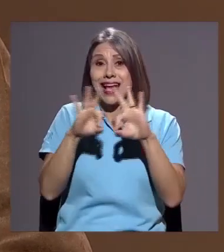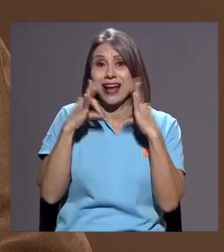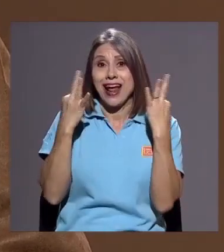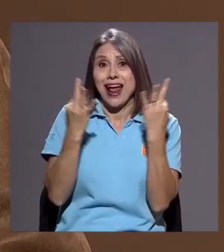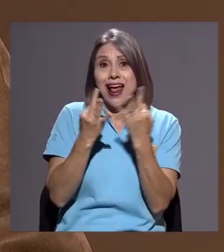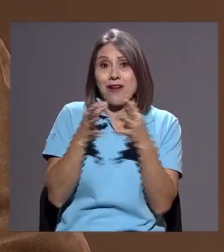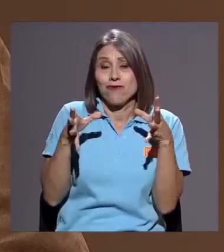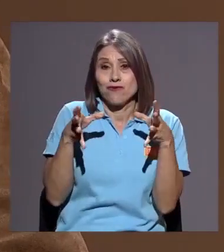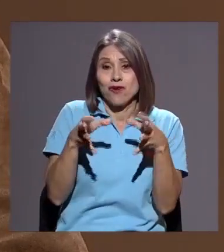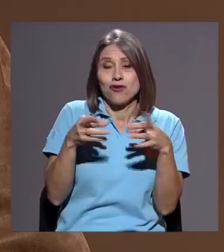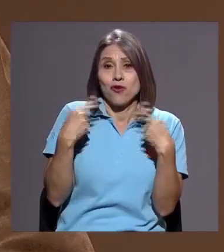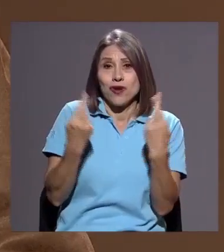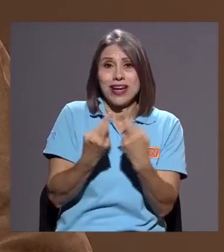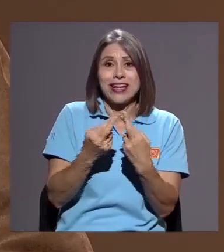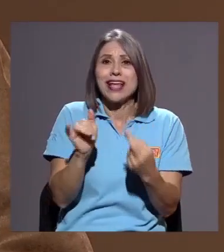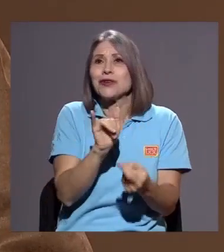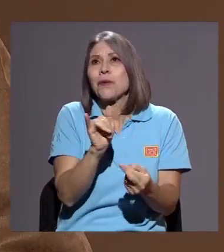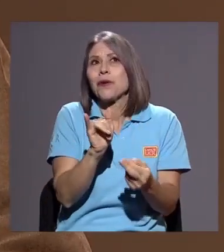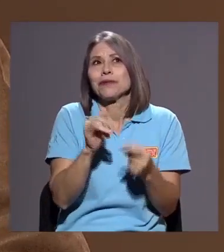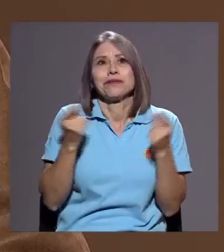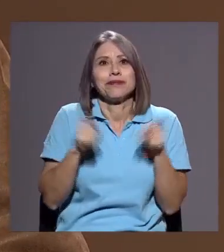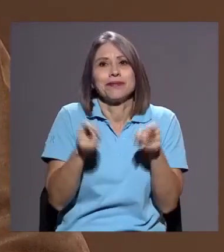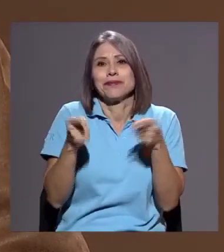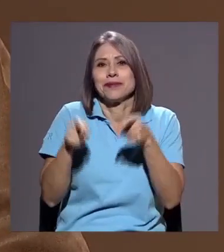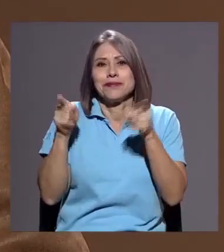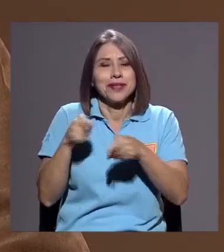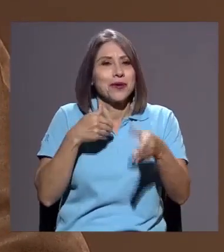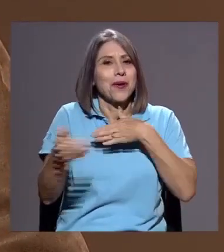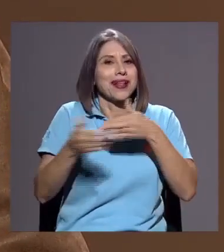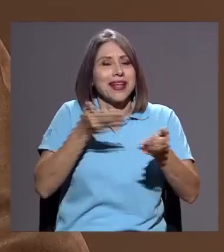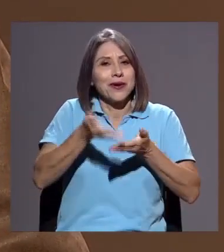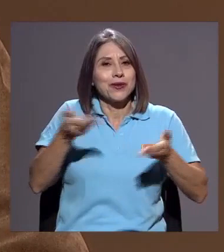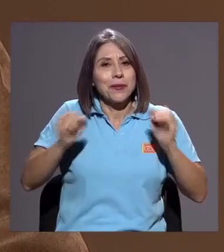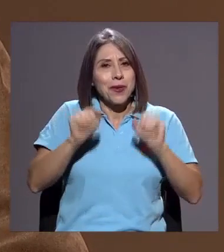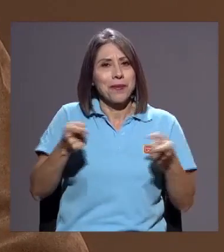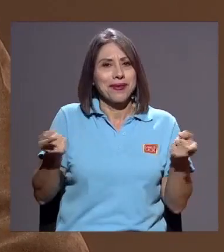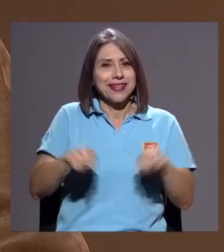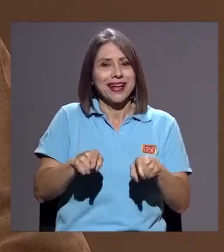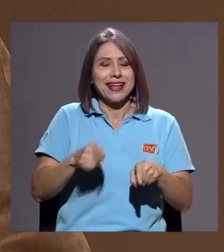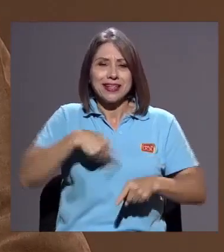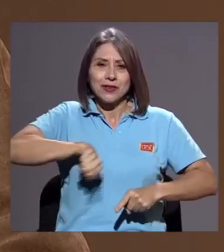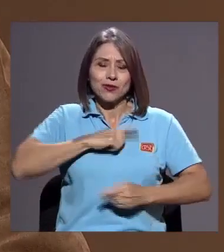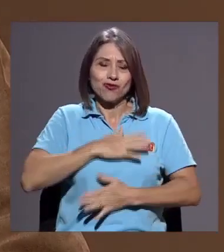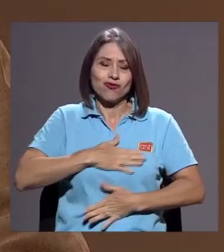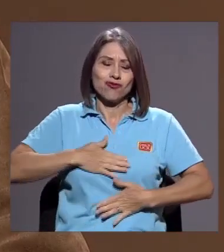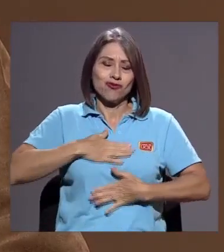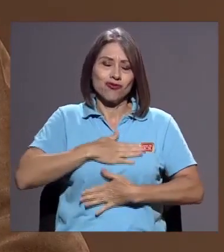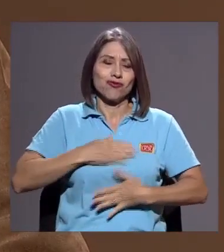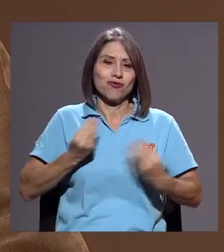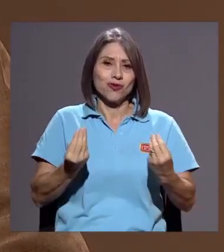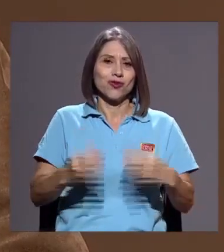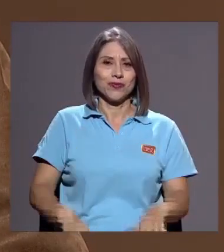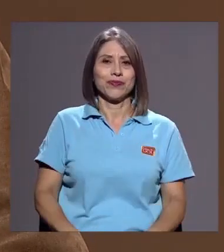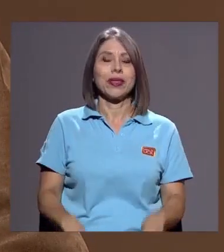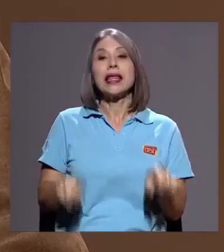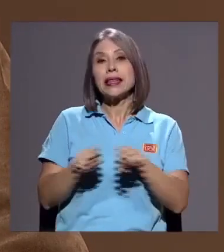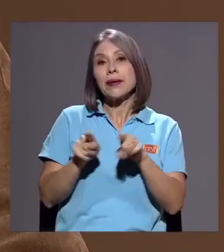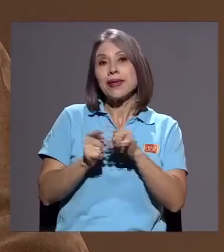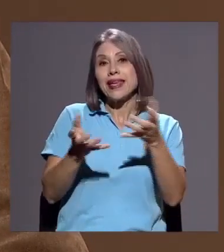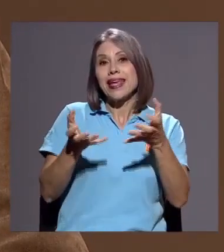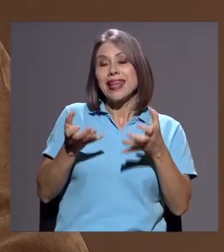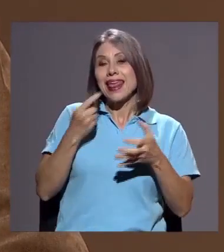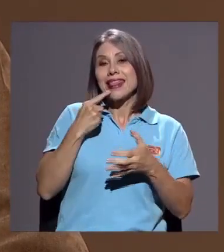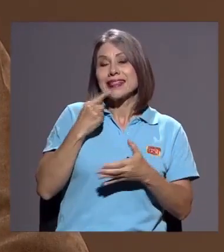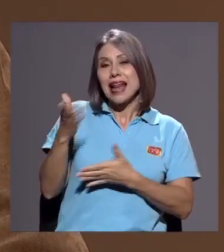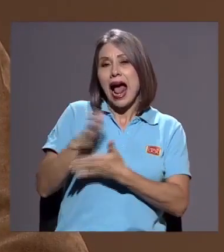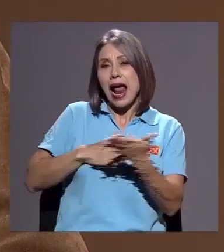happenings, ¿verdad? Cualquier cosa puede pasar y realmente las disfrutamos muchísimo. Y quería mencionar otra cosa más que me